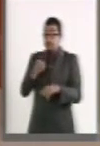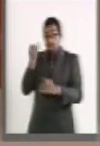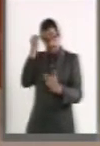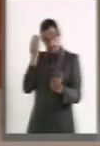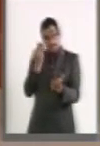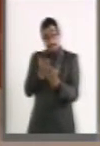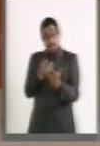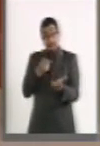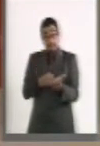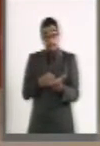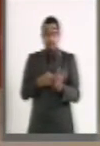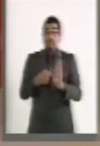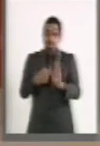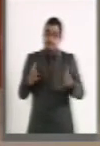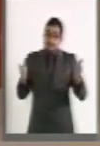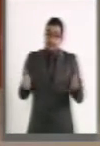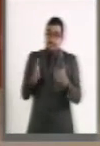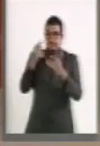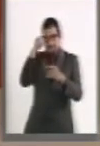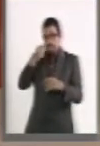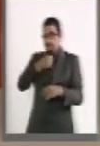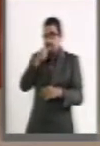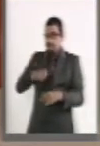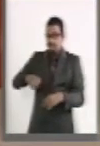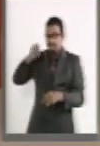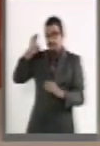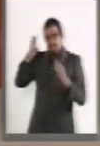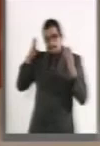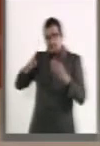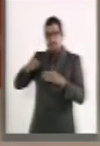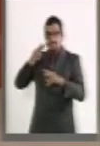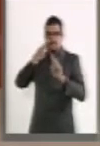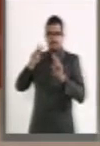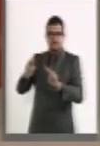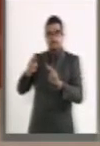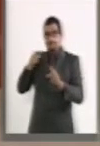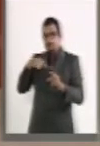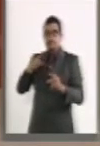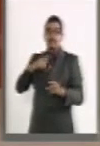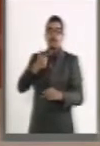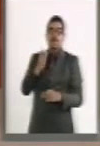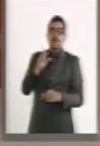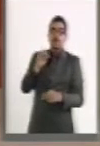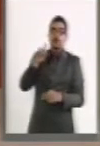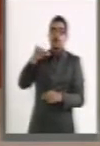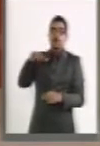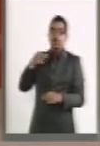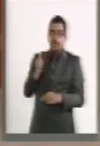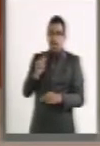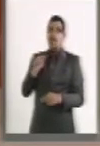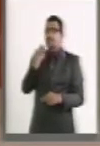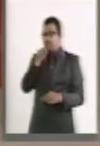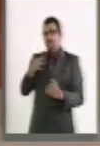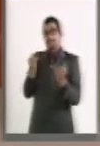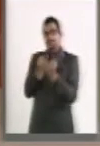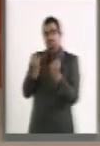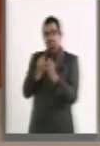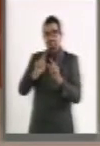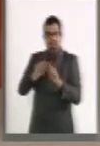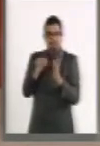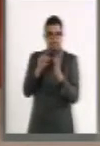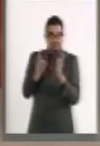iniciativa se impulsa el enfoque de adulto mayor que plantea la gerontología, así como los métodos, técnicas y